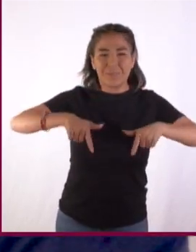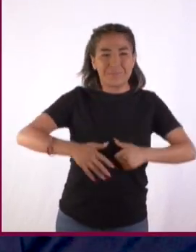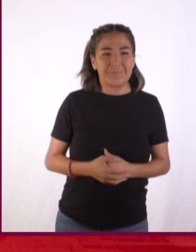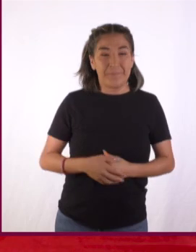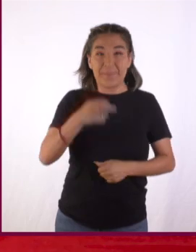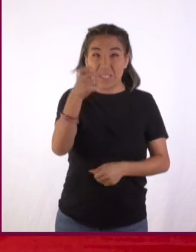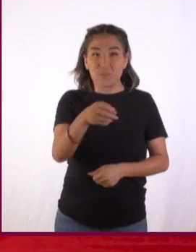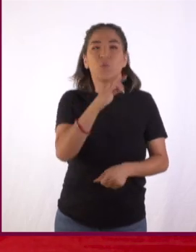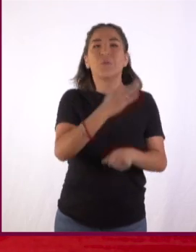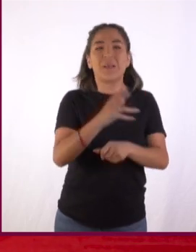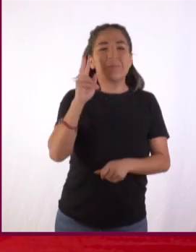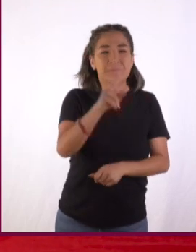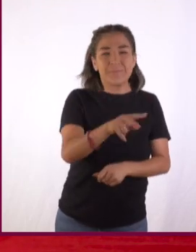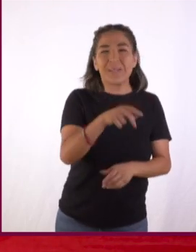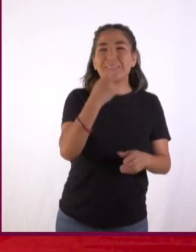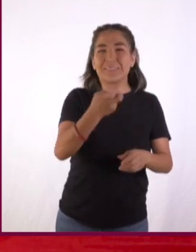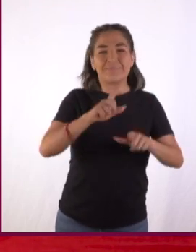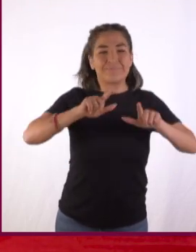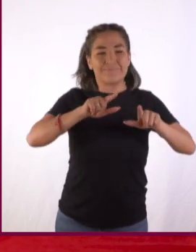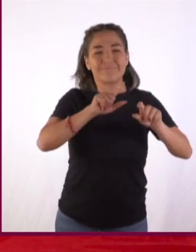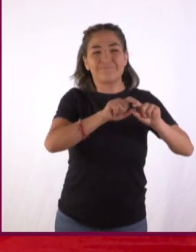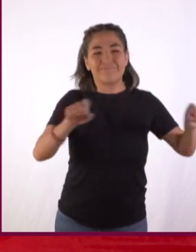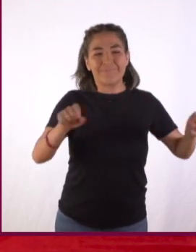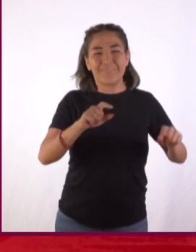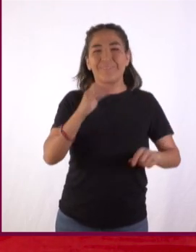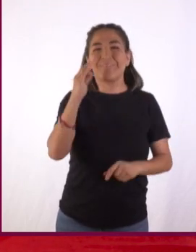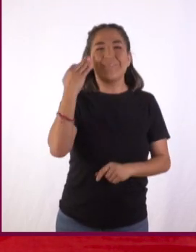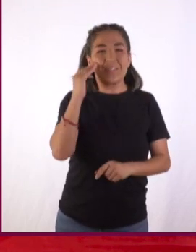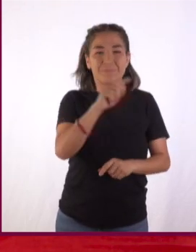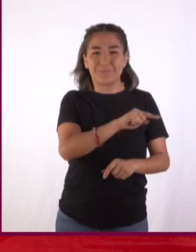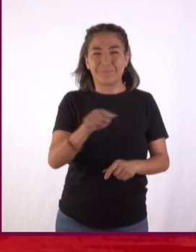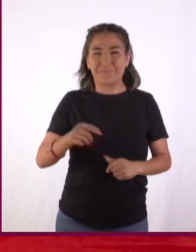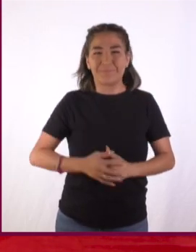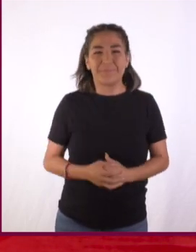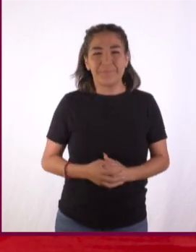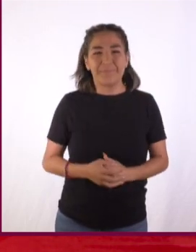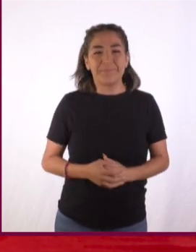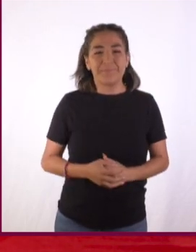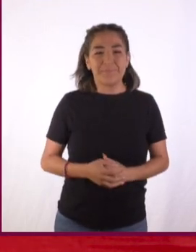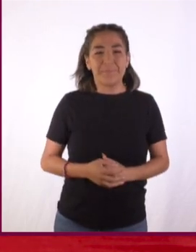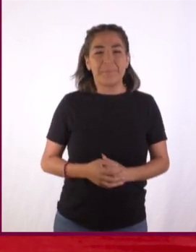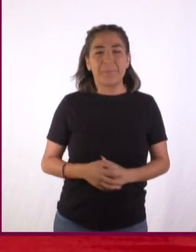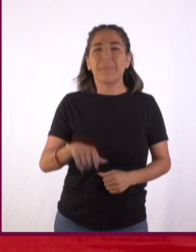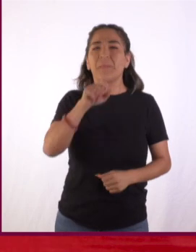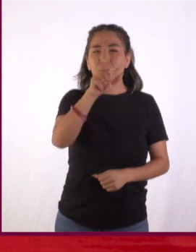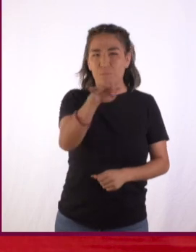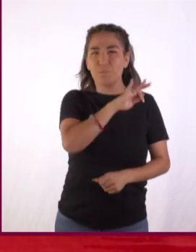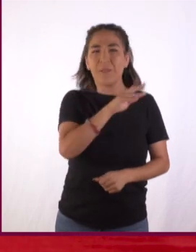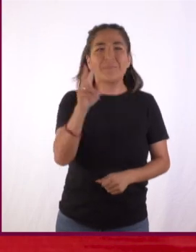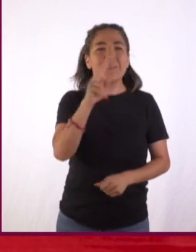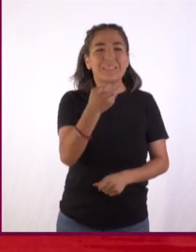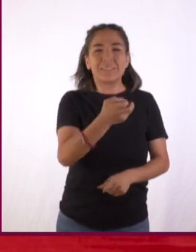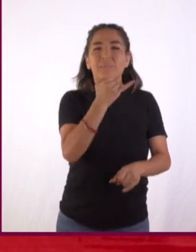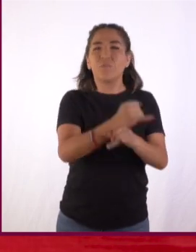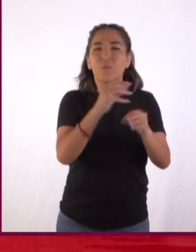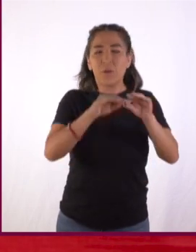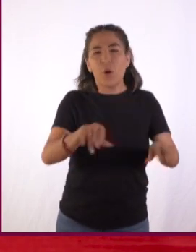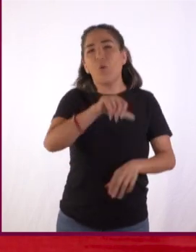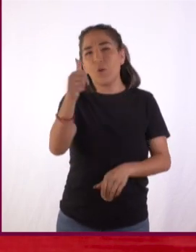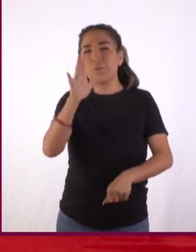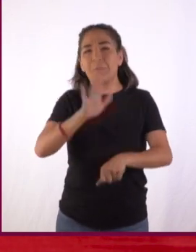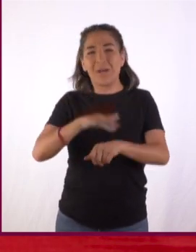de Facebook. Para eso les dejamos las direcciones de estas redes sociales. Y también recuerden que pueden regresar a este